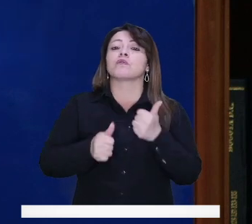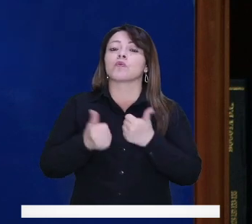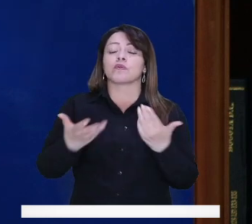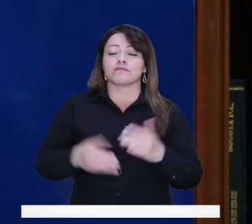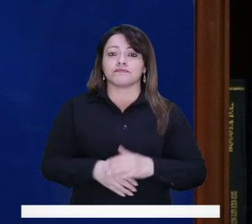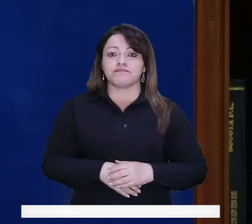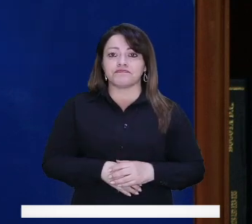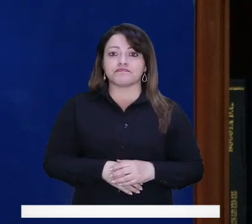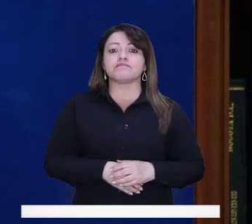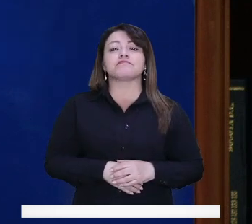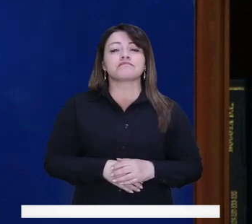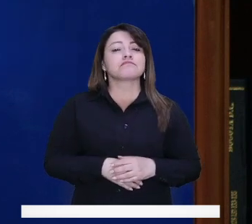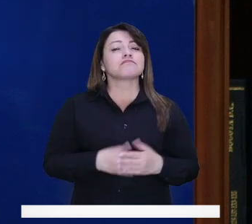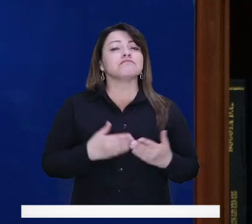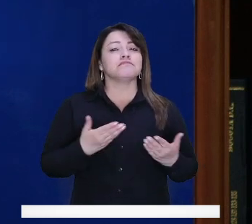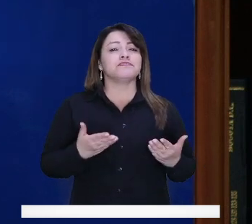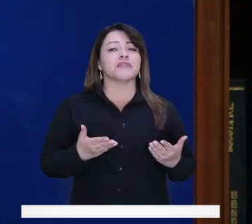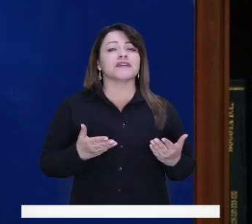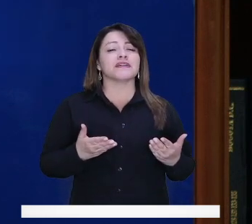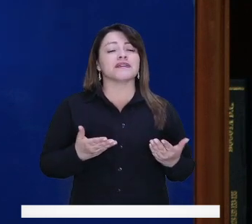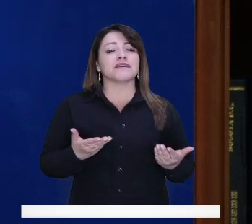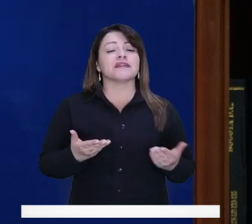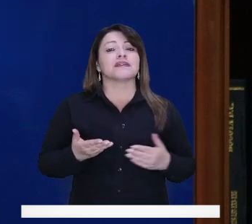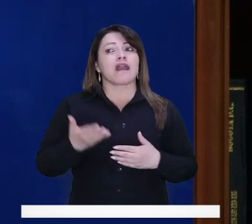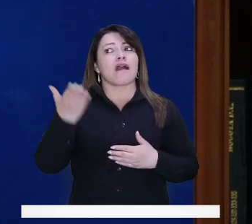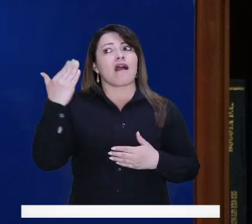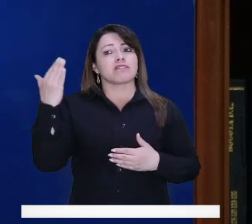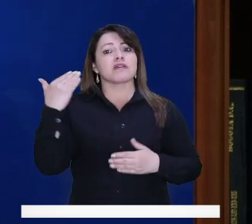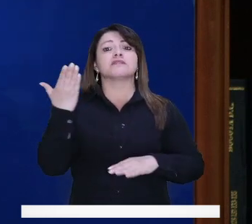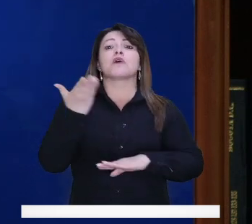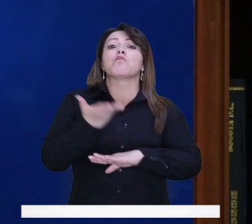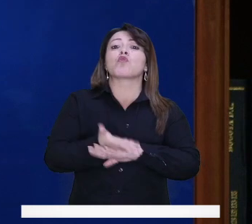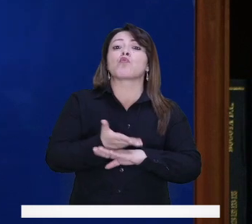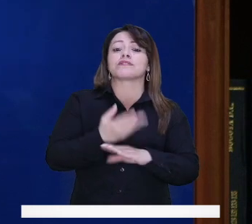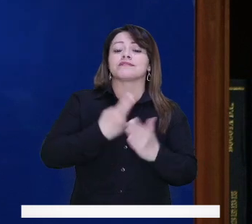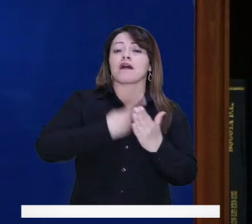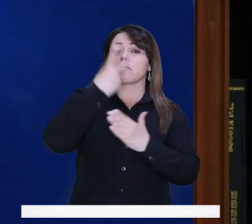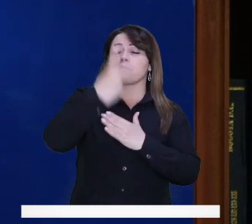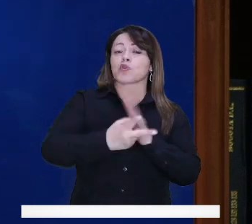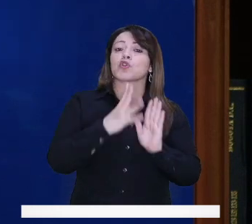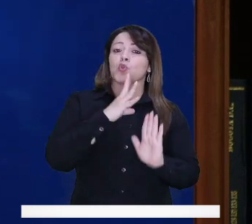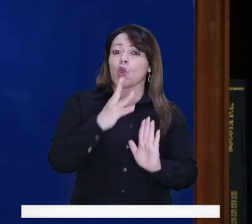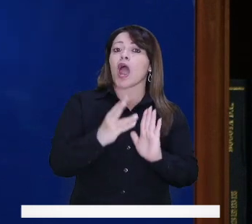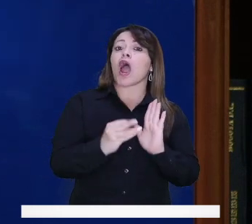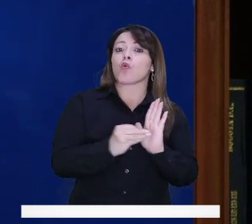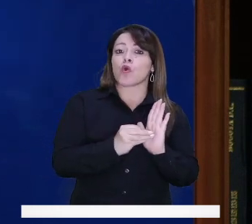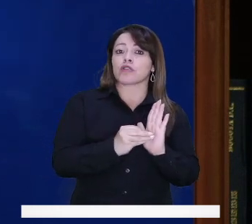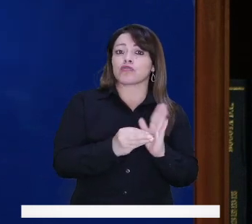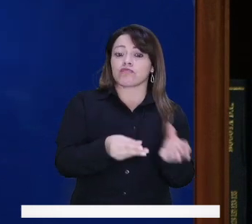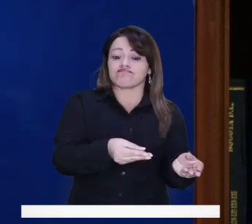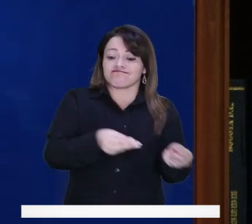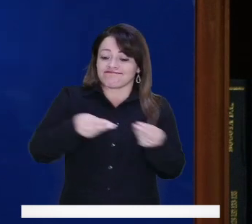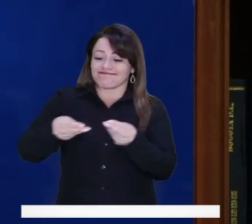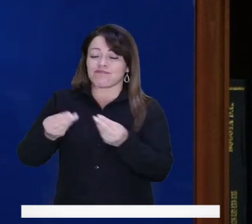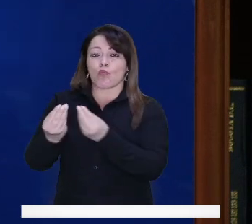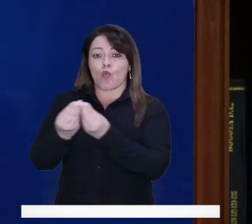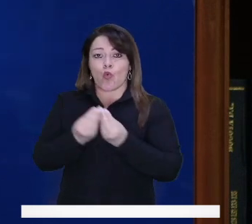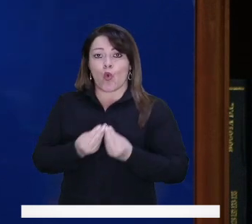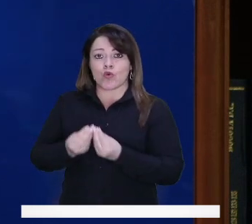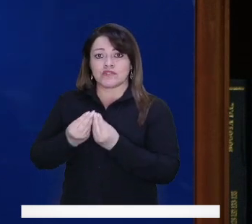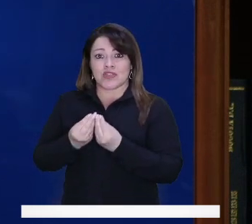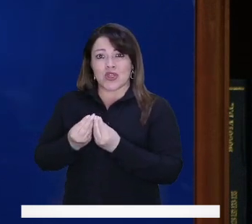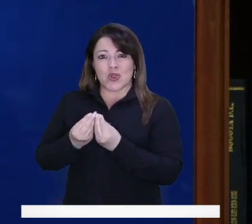tema se dio con ocasión de la propuesta y del proyecto de acuerdo que llegó aquí al Consejo de la Ciudad de